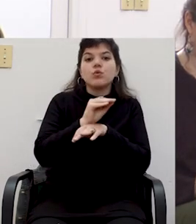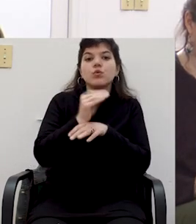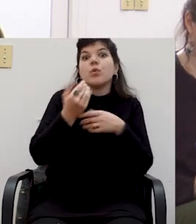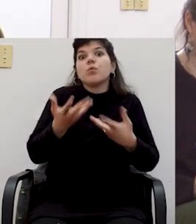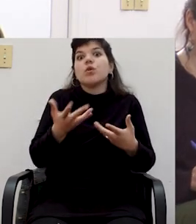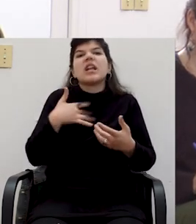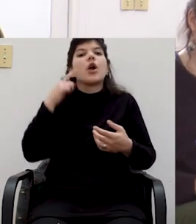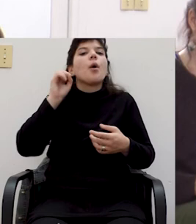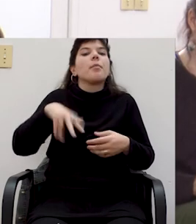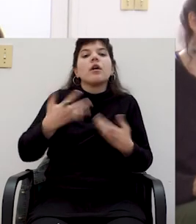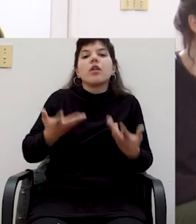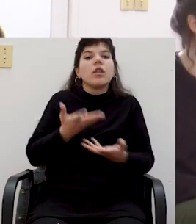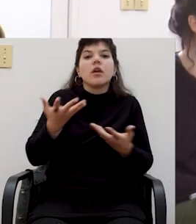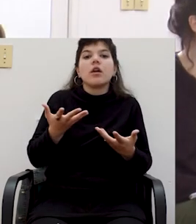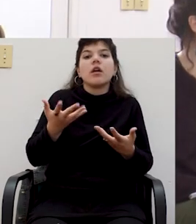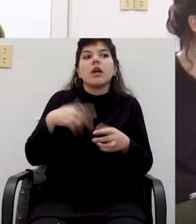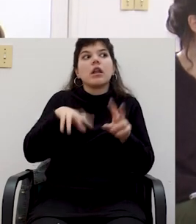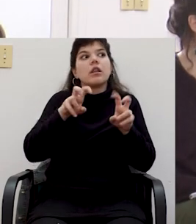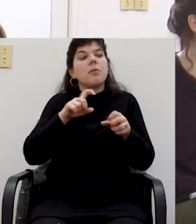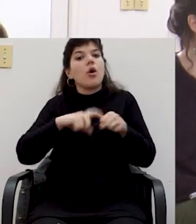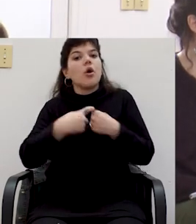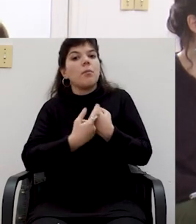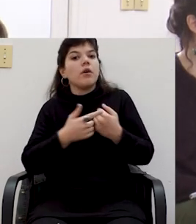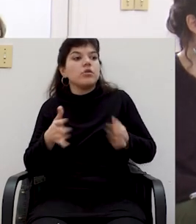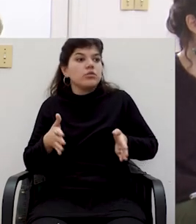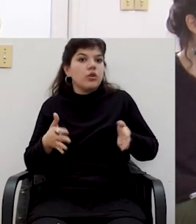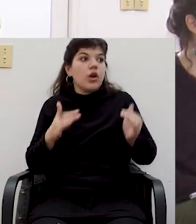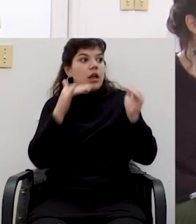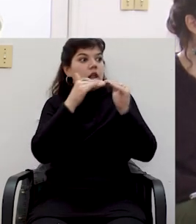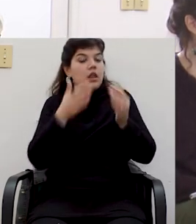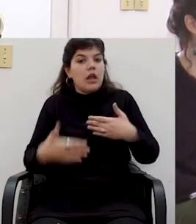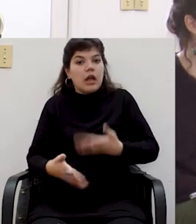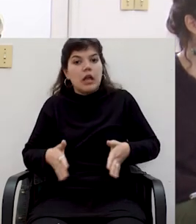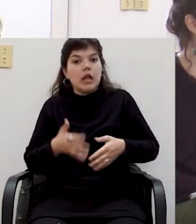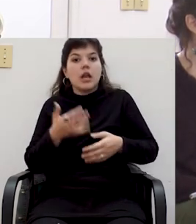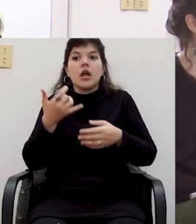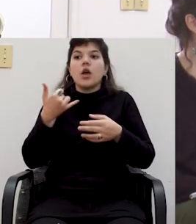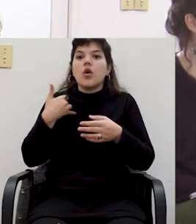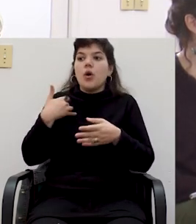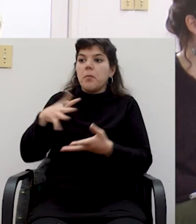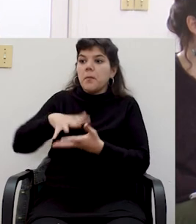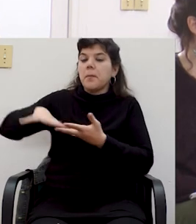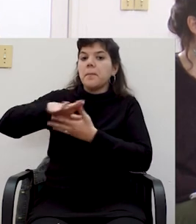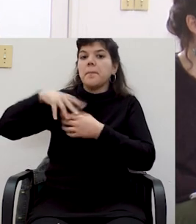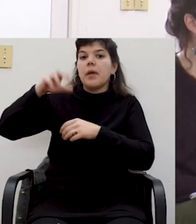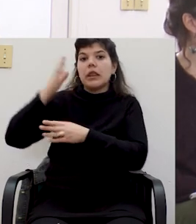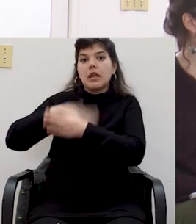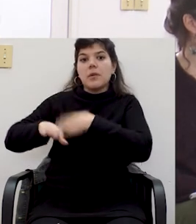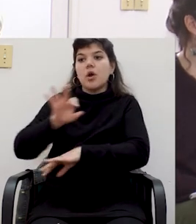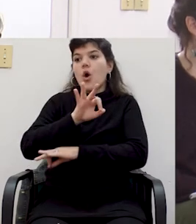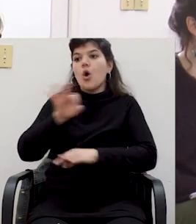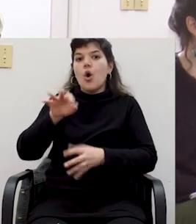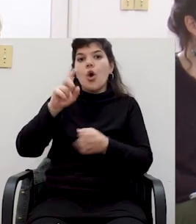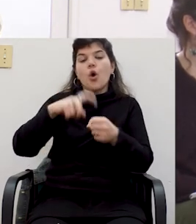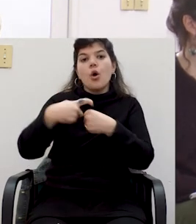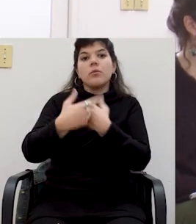bueno, ¿qué opina la Comisión de Equidad y Género? ¿Qué opina la Red Temática de Discapacidad? ¿O qué opina la